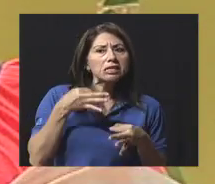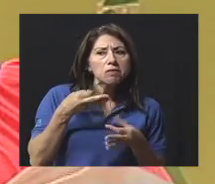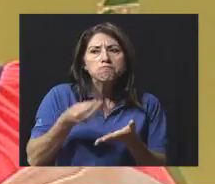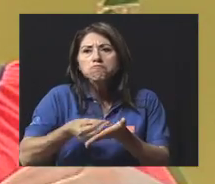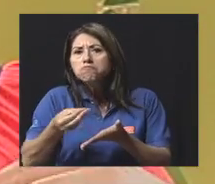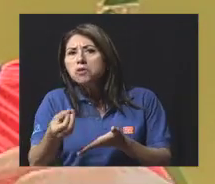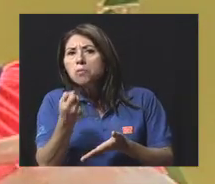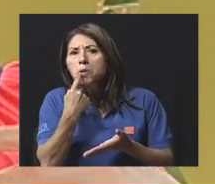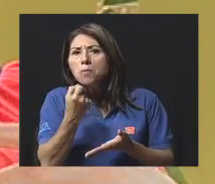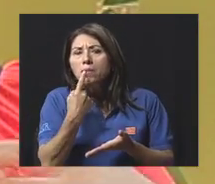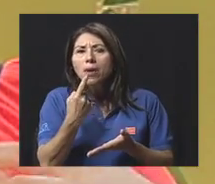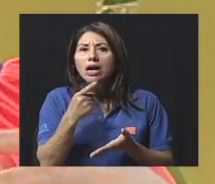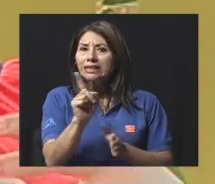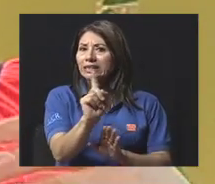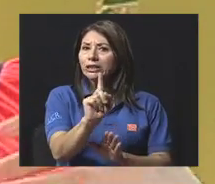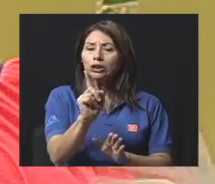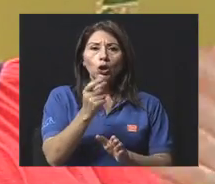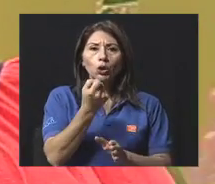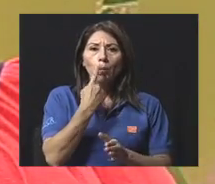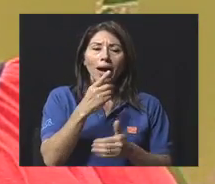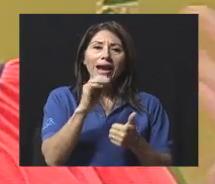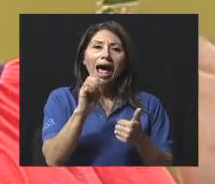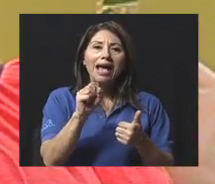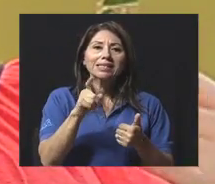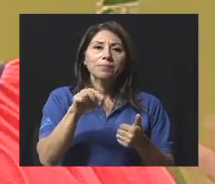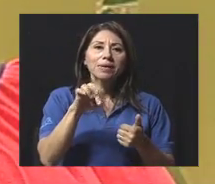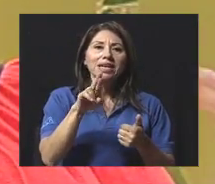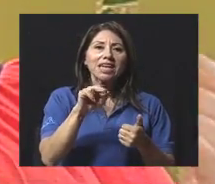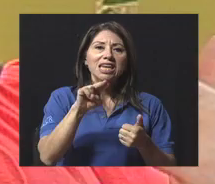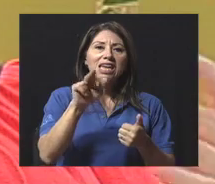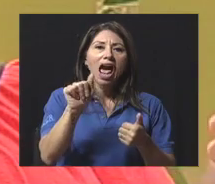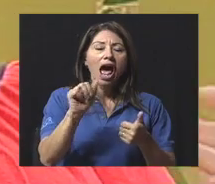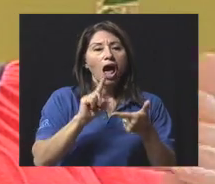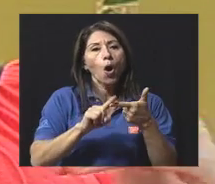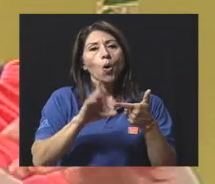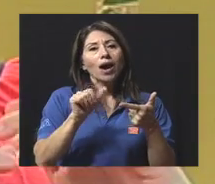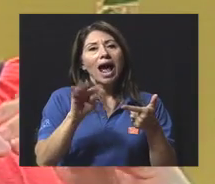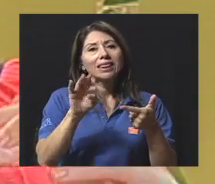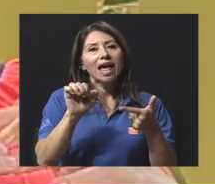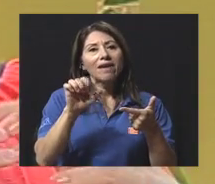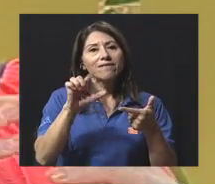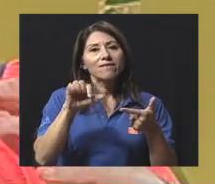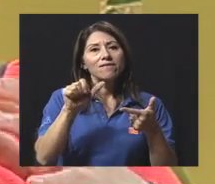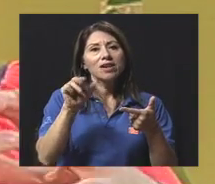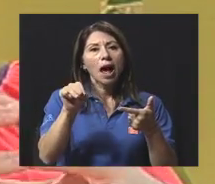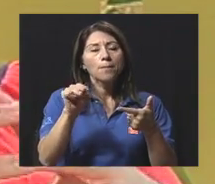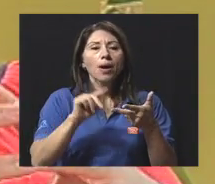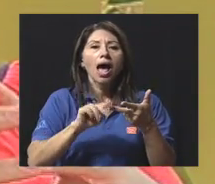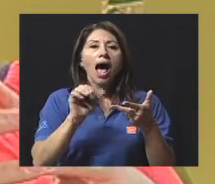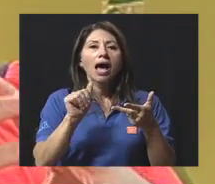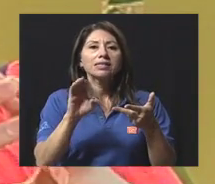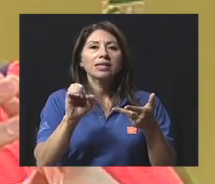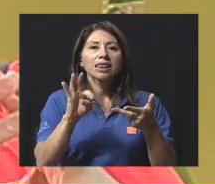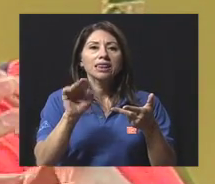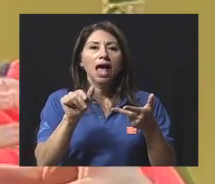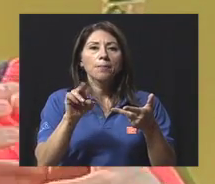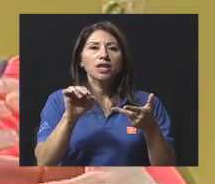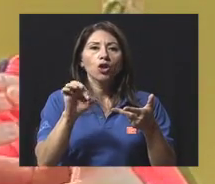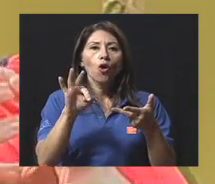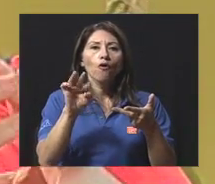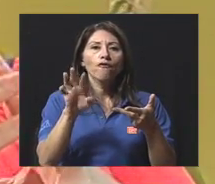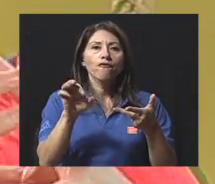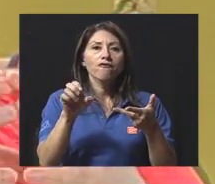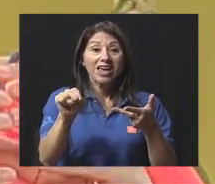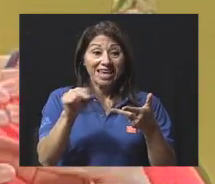eso hay que evitarlo bastante no tomar cataflan o aspirina o acetaminofen siempre consultar al doctor si en algún momento